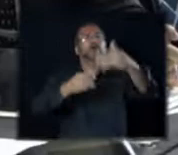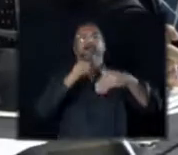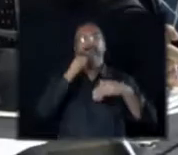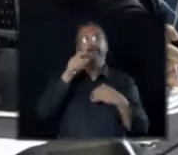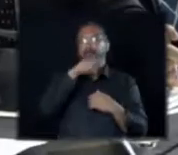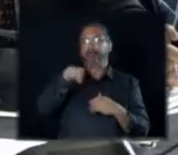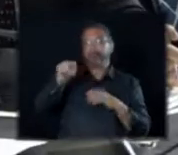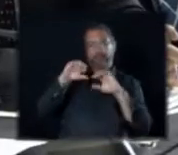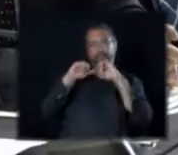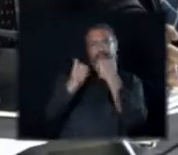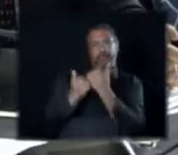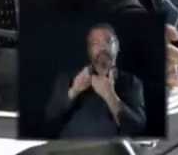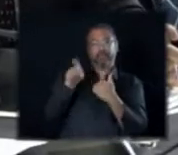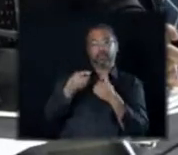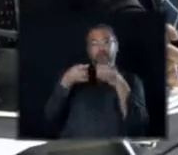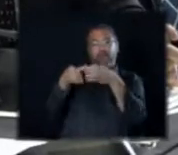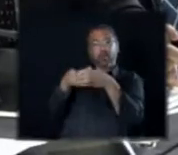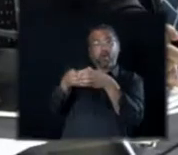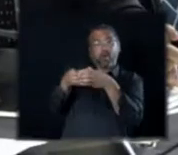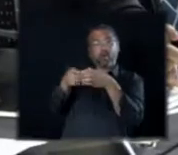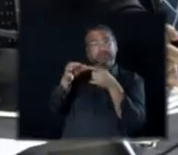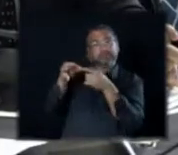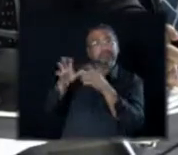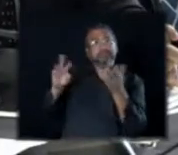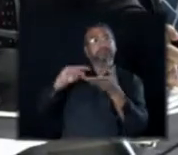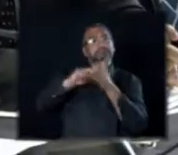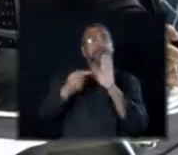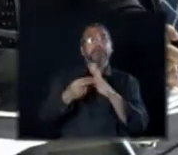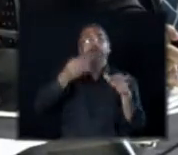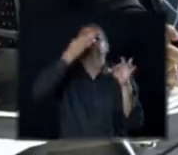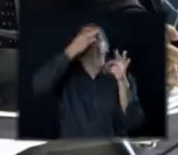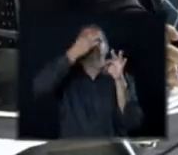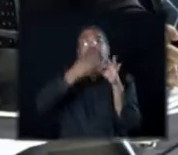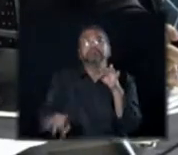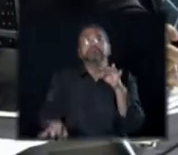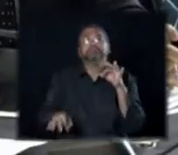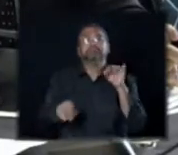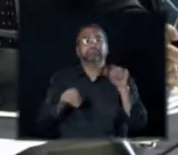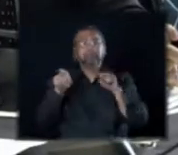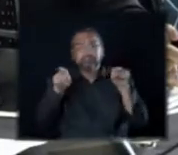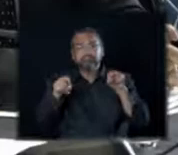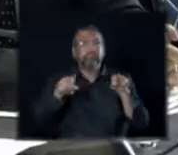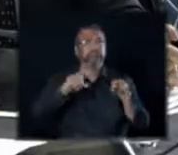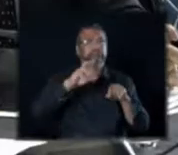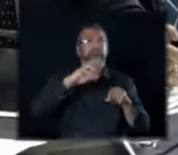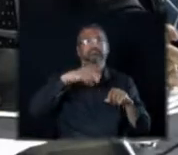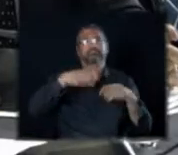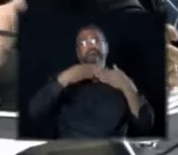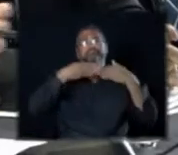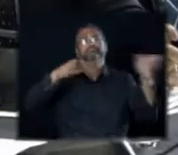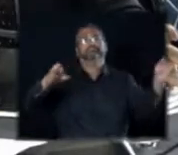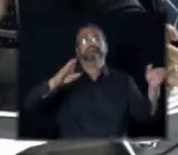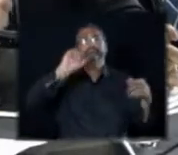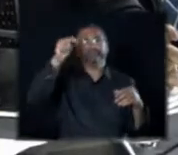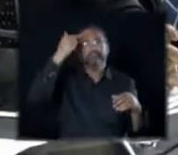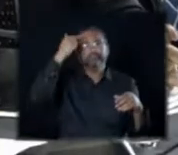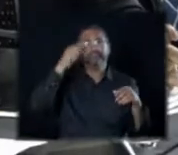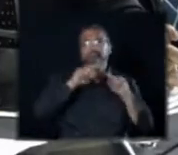no solamente a nivel de las agencias, sino también en